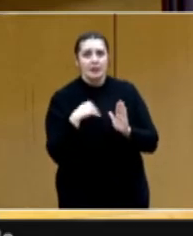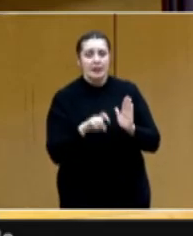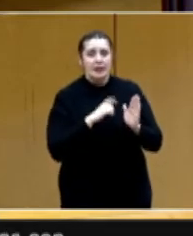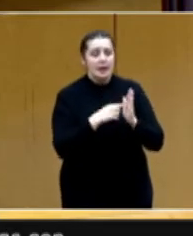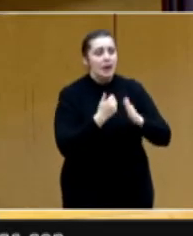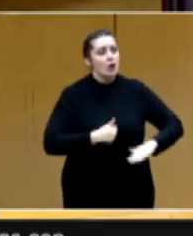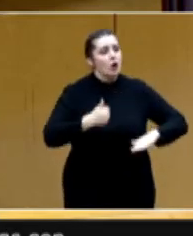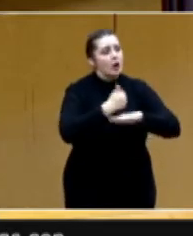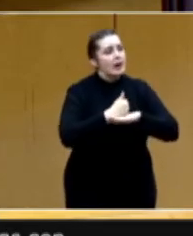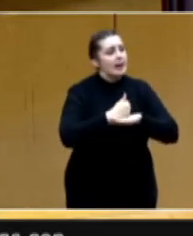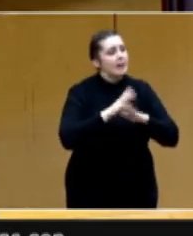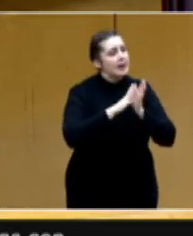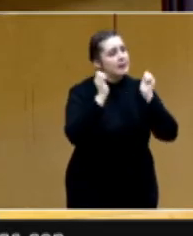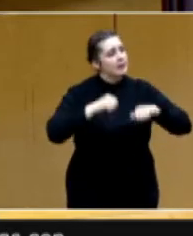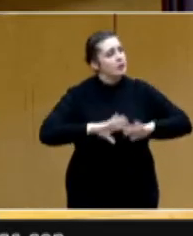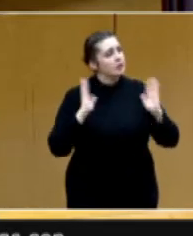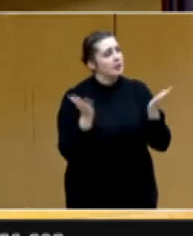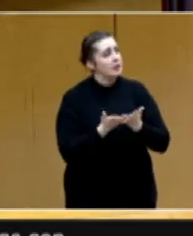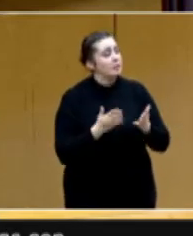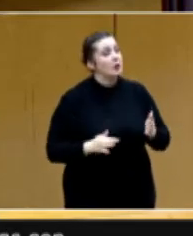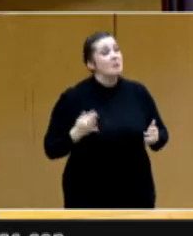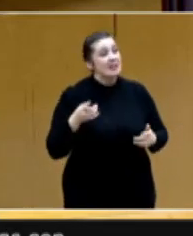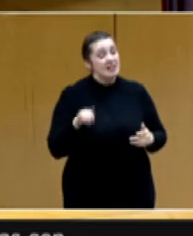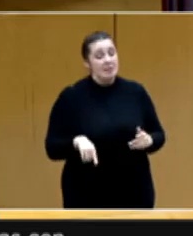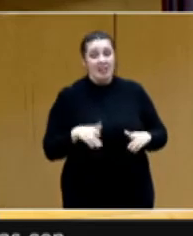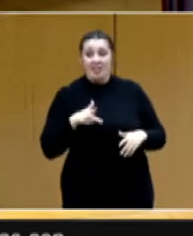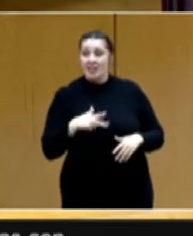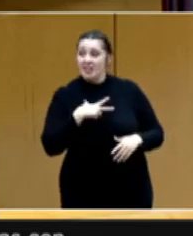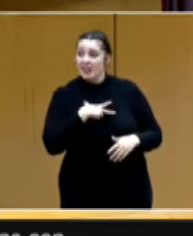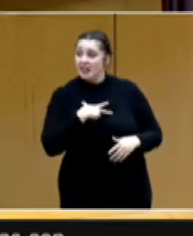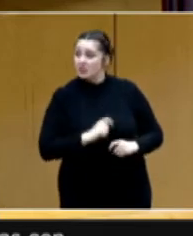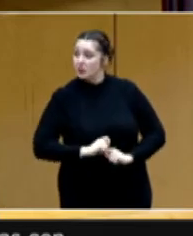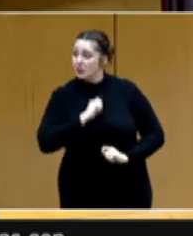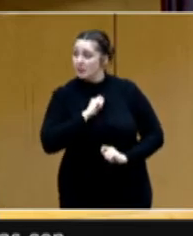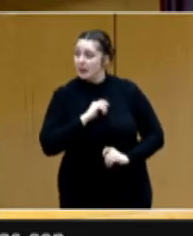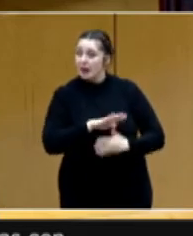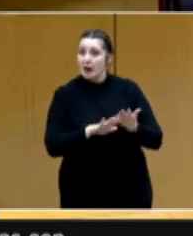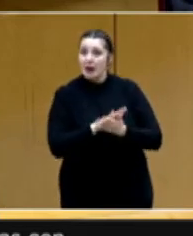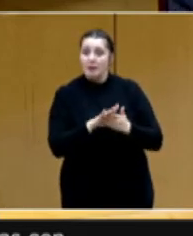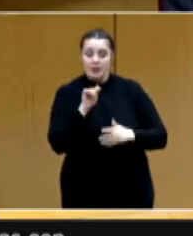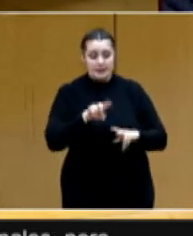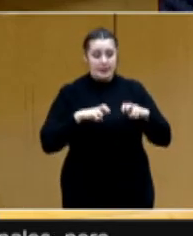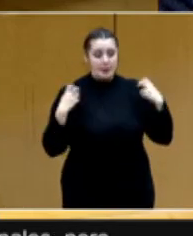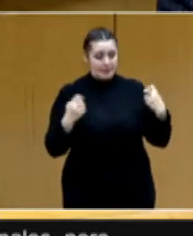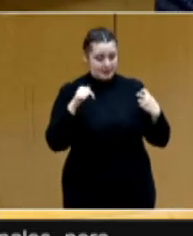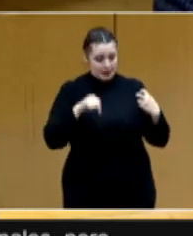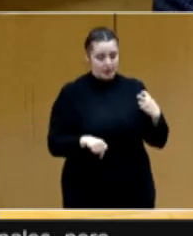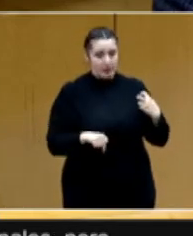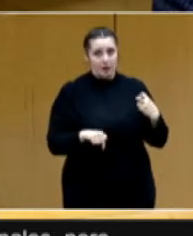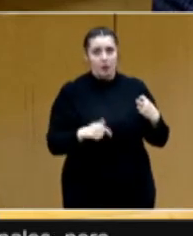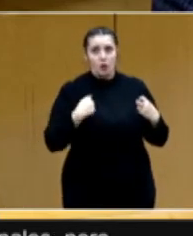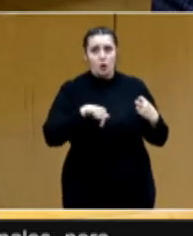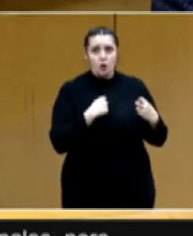pero es que además en el terreno del Derecho civil al que se refiere sobre todo esta mesa redonda nosotros tenemos una